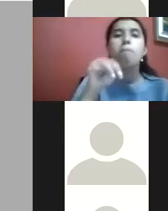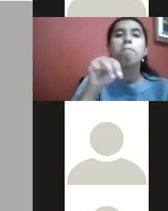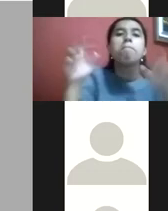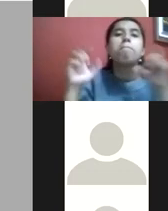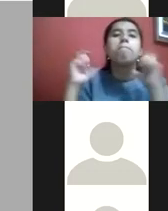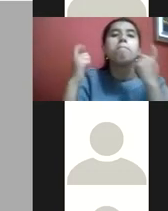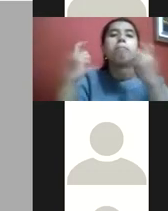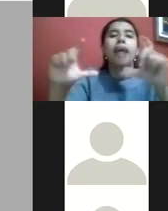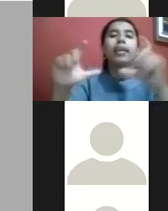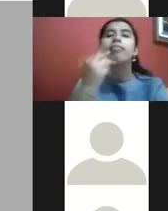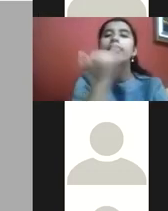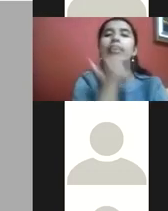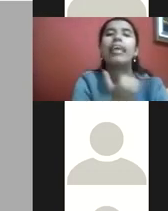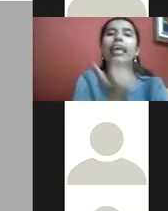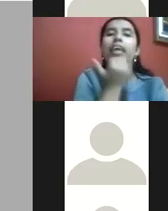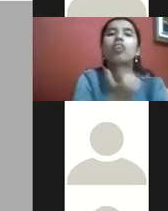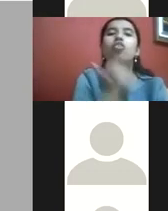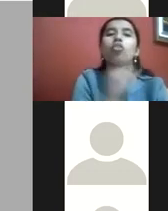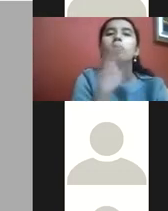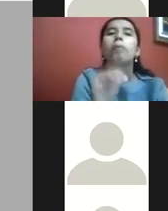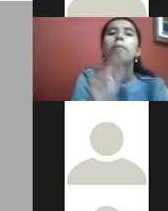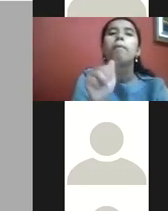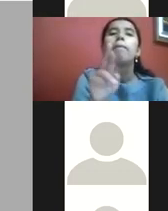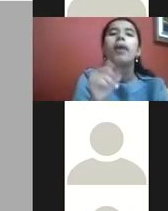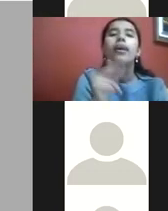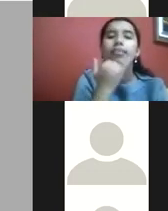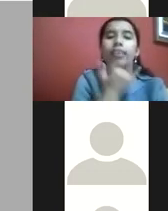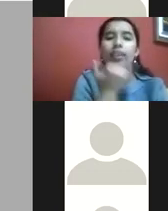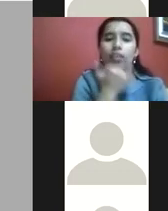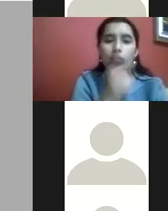límite inferior es la estimación puntual menos